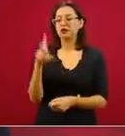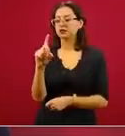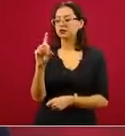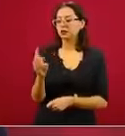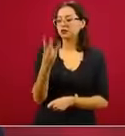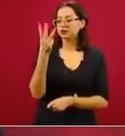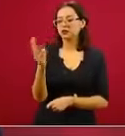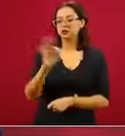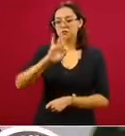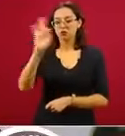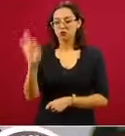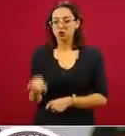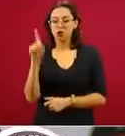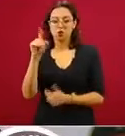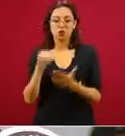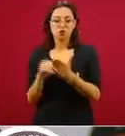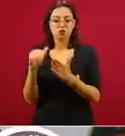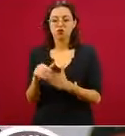de ellas, que son más de